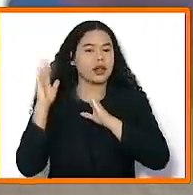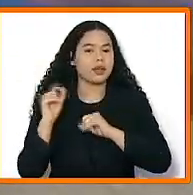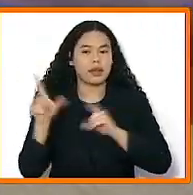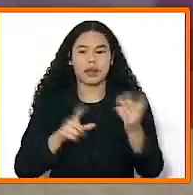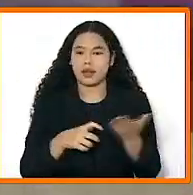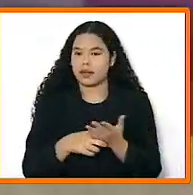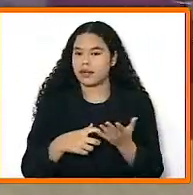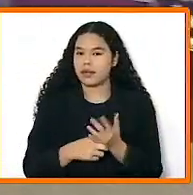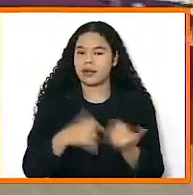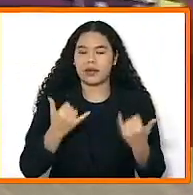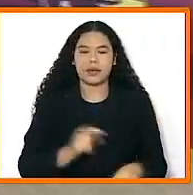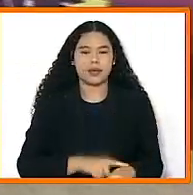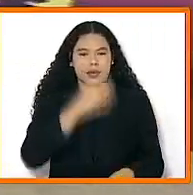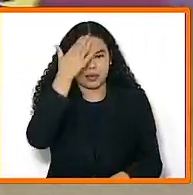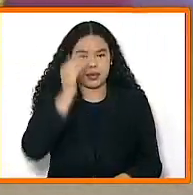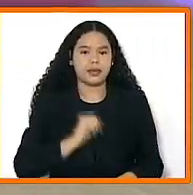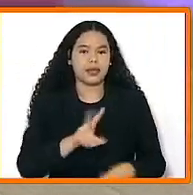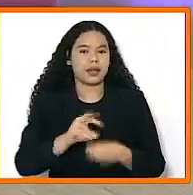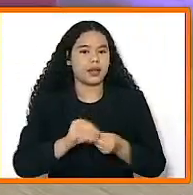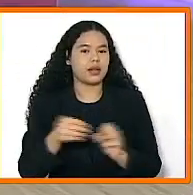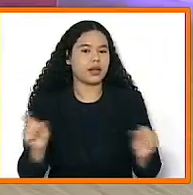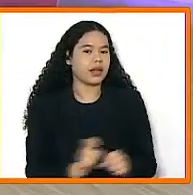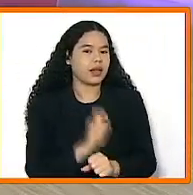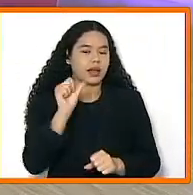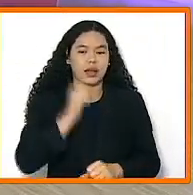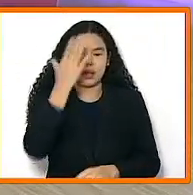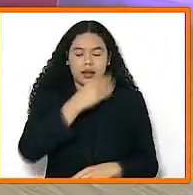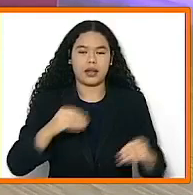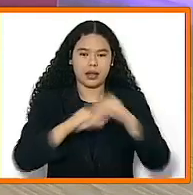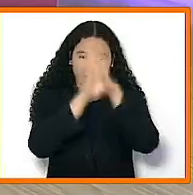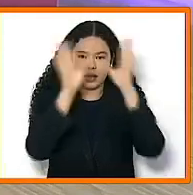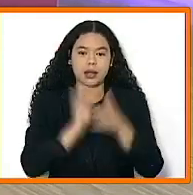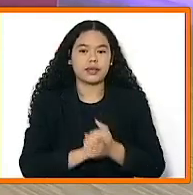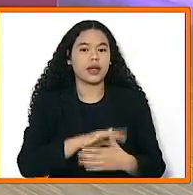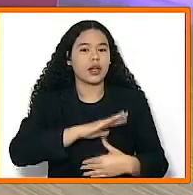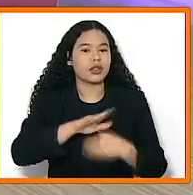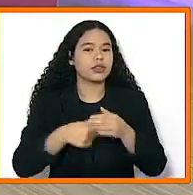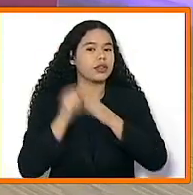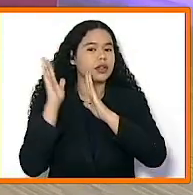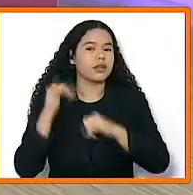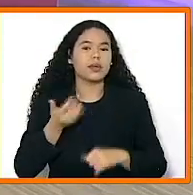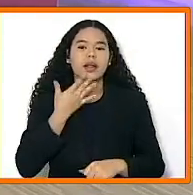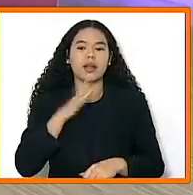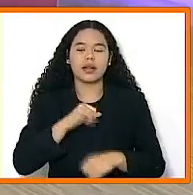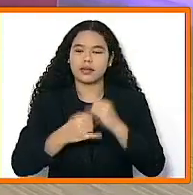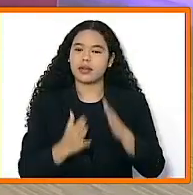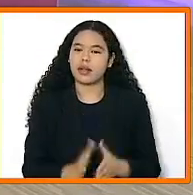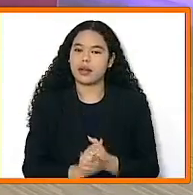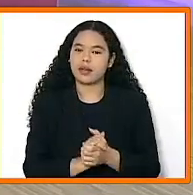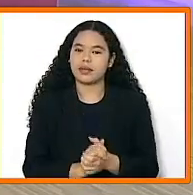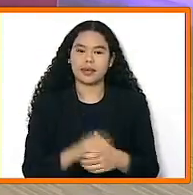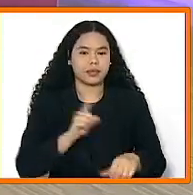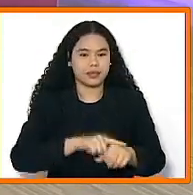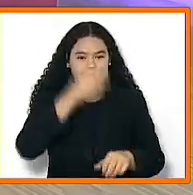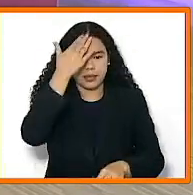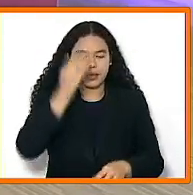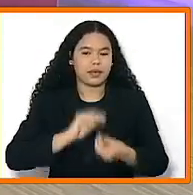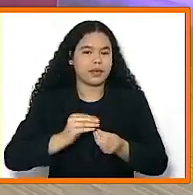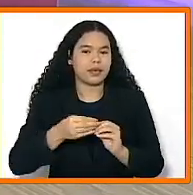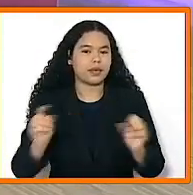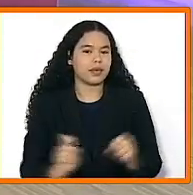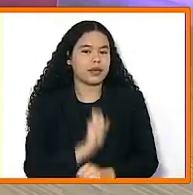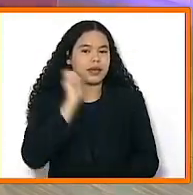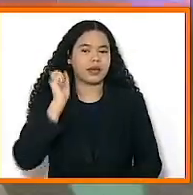mano. Se vienen tus dos números favorecidos en esta hermosa mañana. Te deseo muchísima suerte, querido jugador. Viene tu primer número ganador, tu